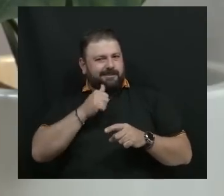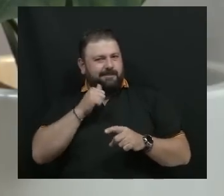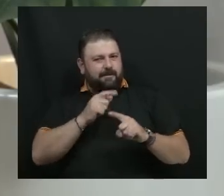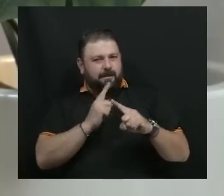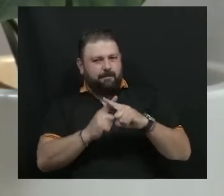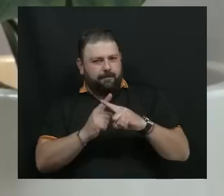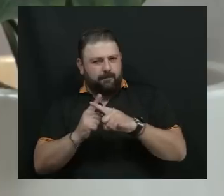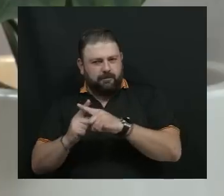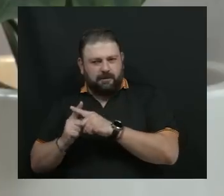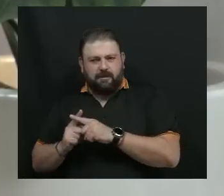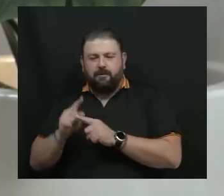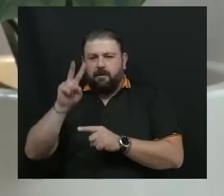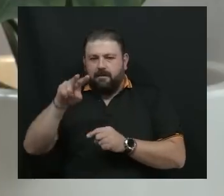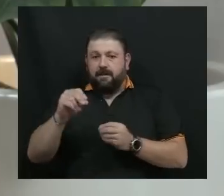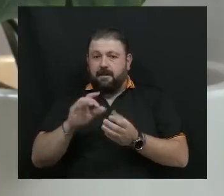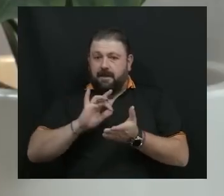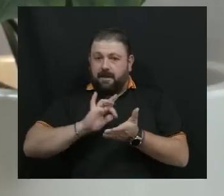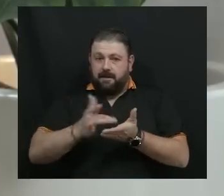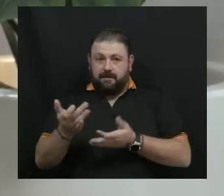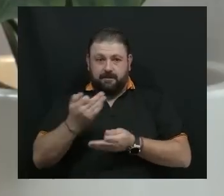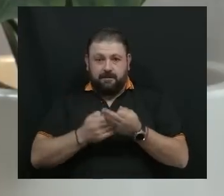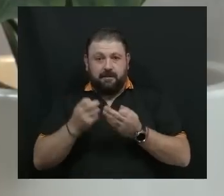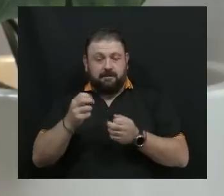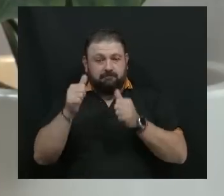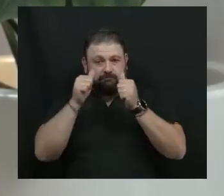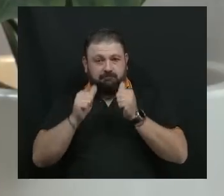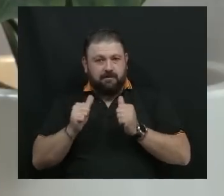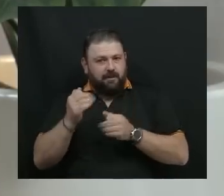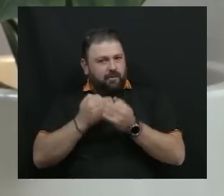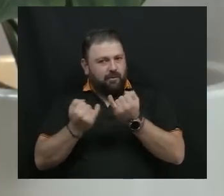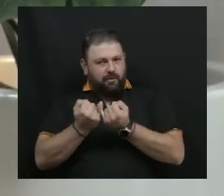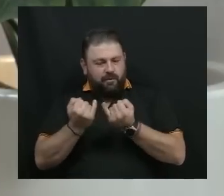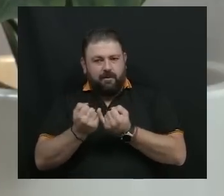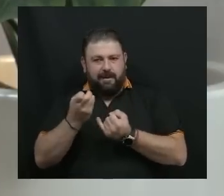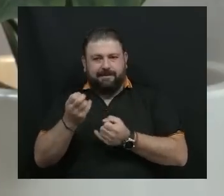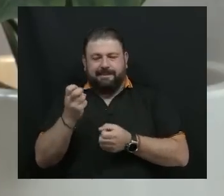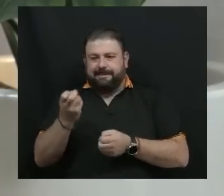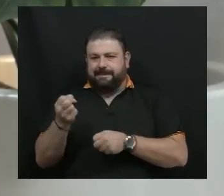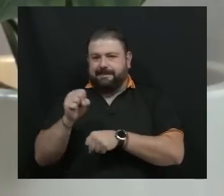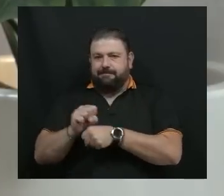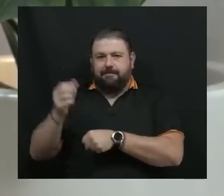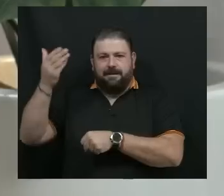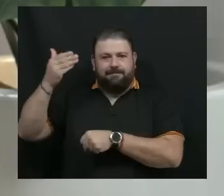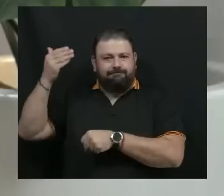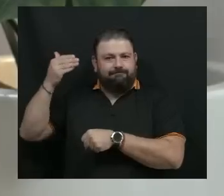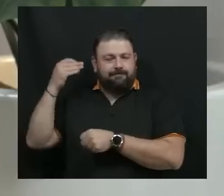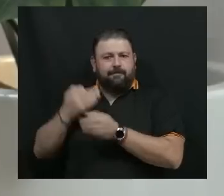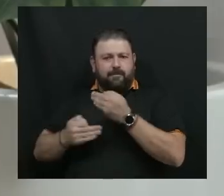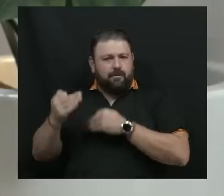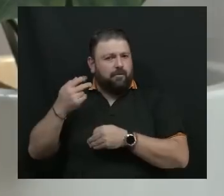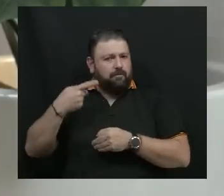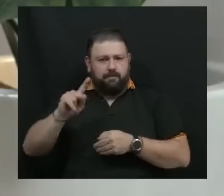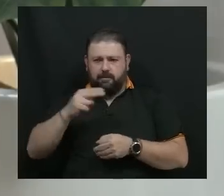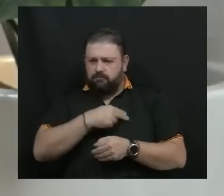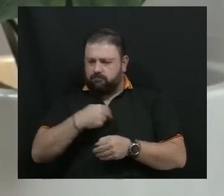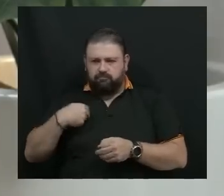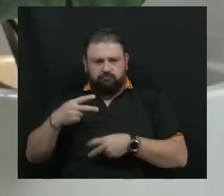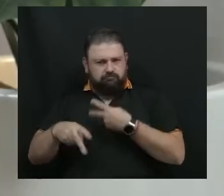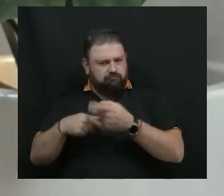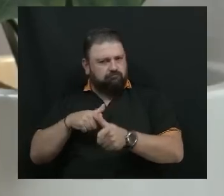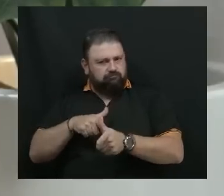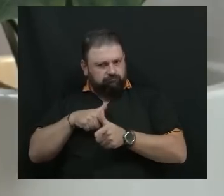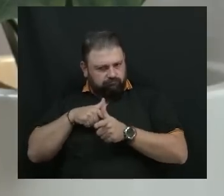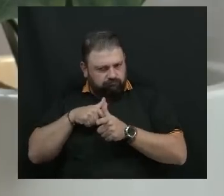Así es de que les agradecemos nuevamente por todo el apoyo brindado durante estas semanas pasadas. Y pues vamos para adelante.